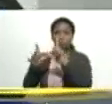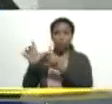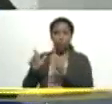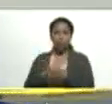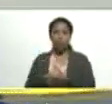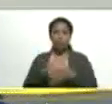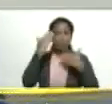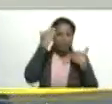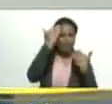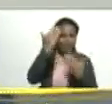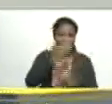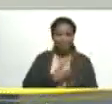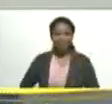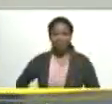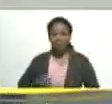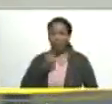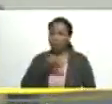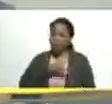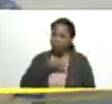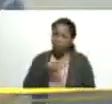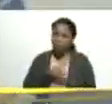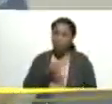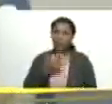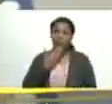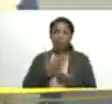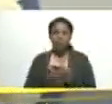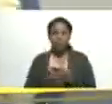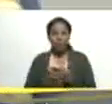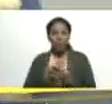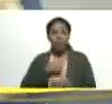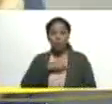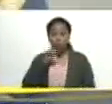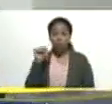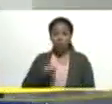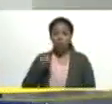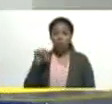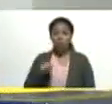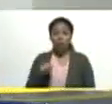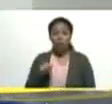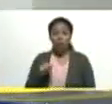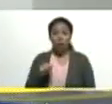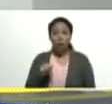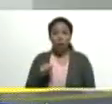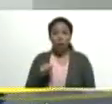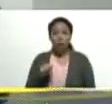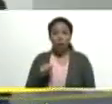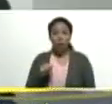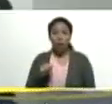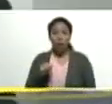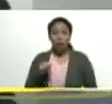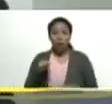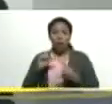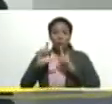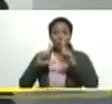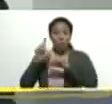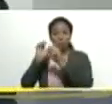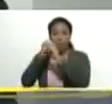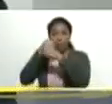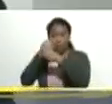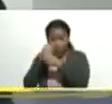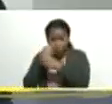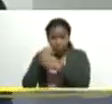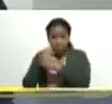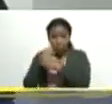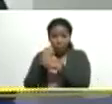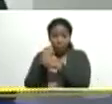Saludos, presidente. Buenas tardes y gracias, Gabriel. Efectivamente, estamos desde FECBE Lab, el laboratorio certificado por parte de la